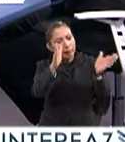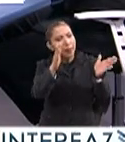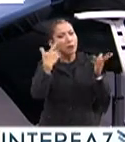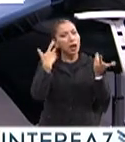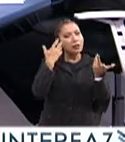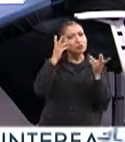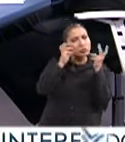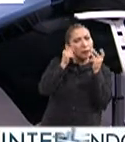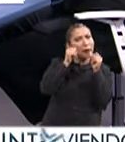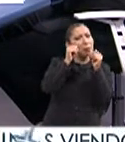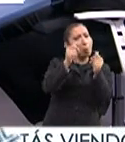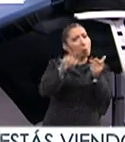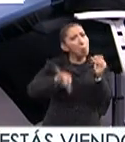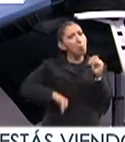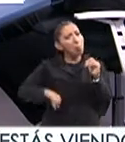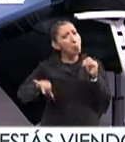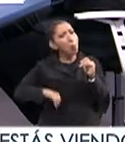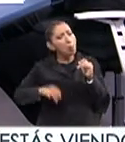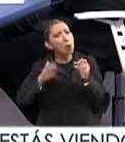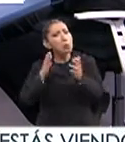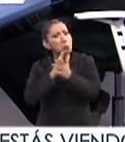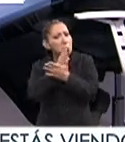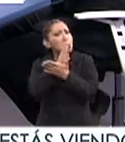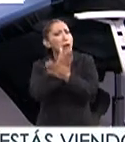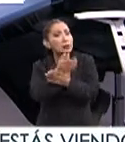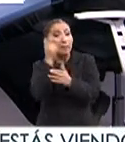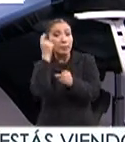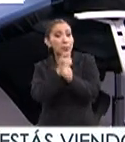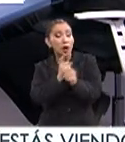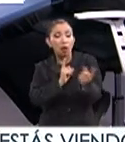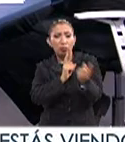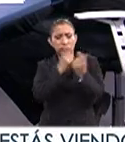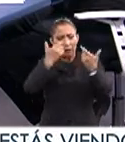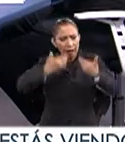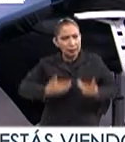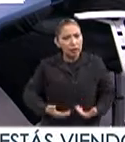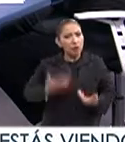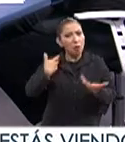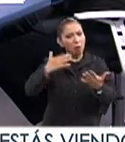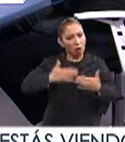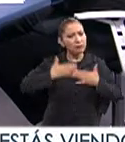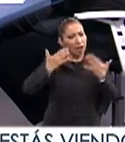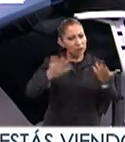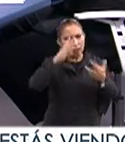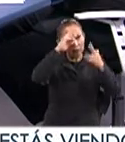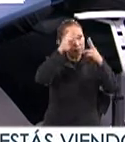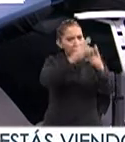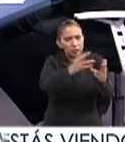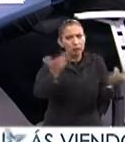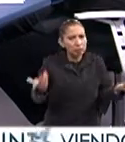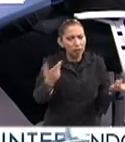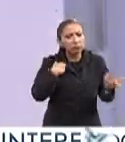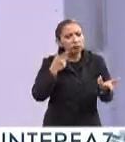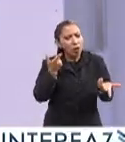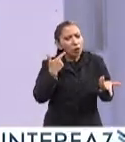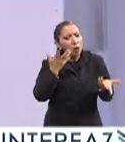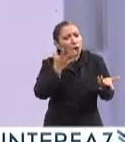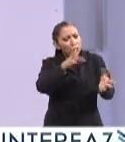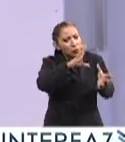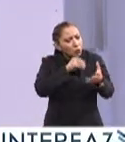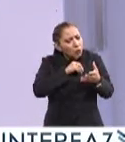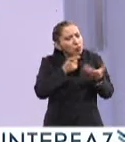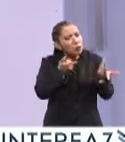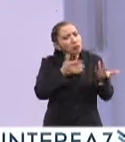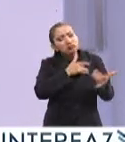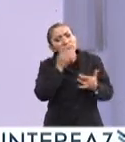que escuche, para que participe y llegar primero con una actitud de confianza y de respeto, de ponerte en el lugar de los